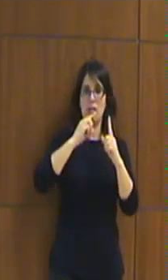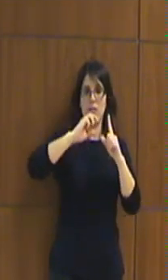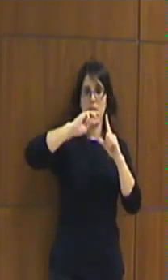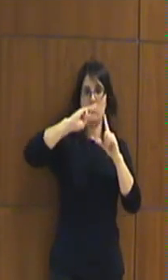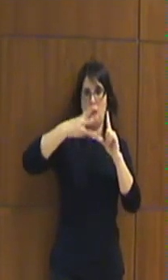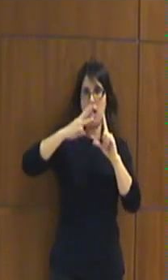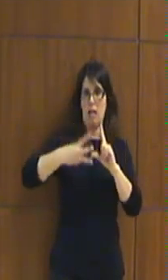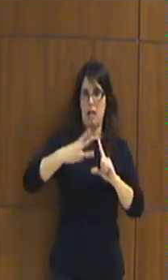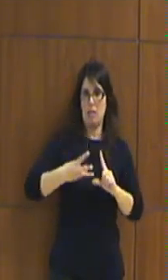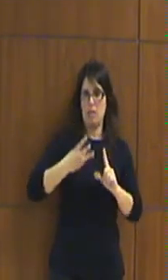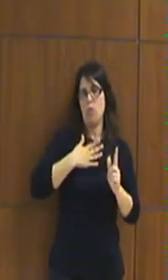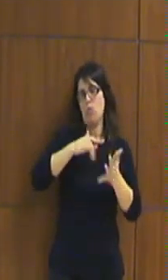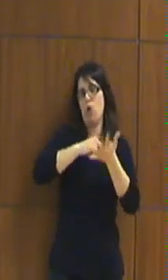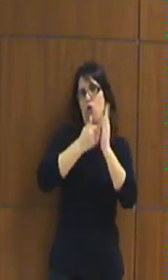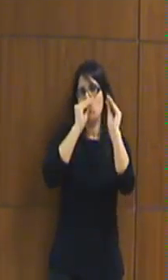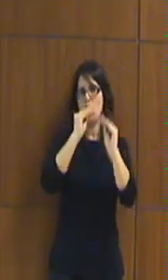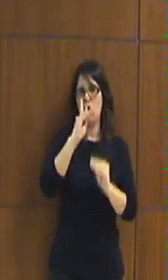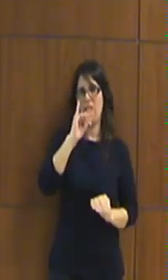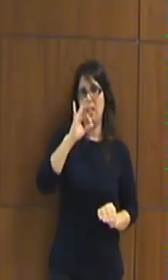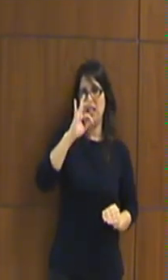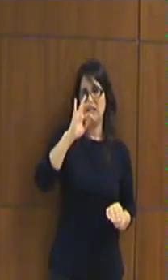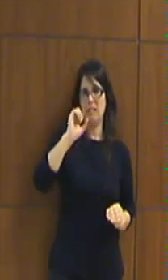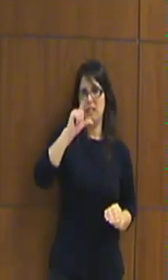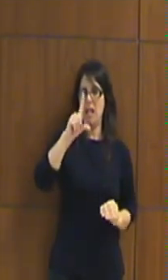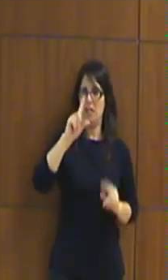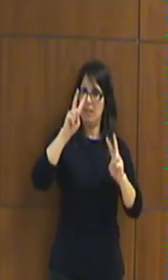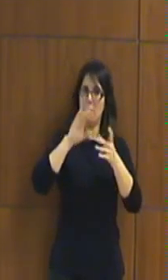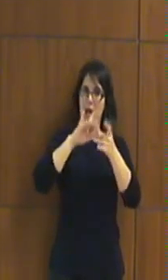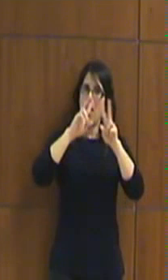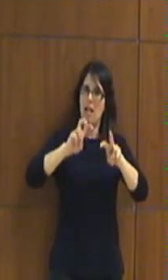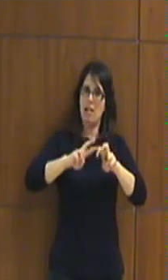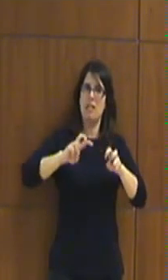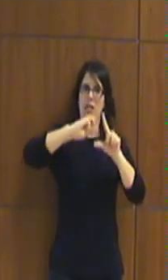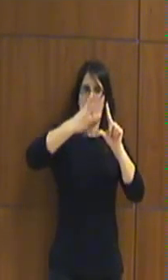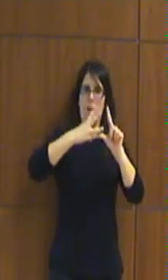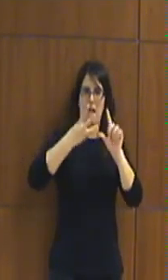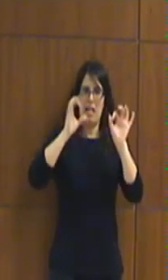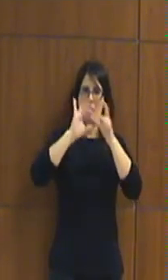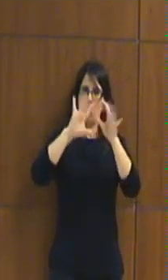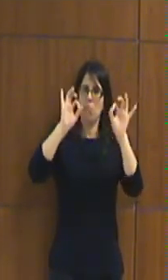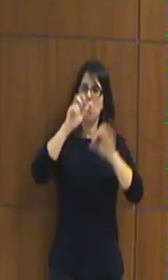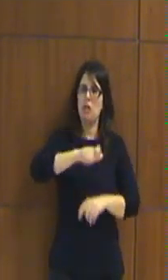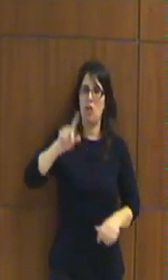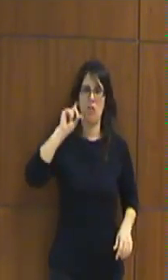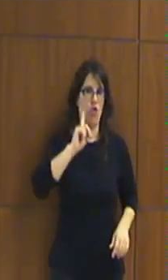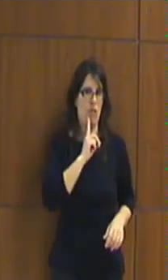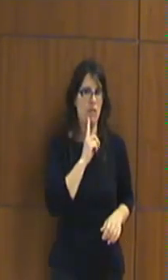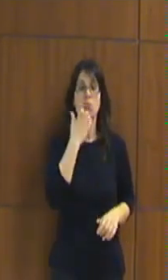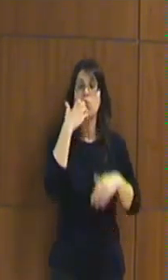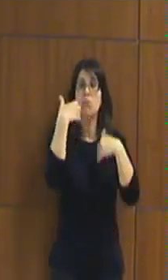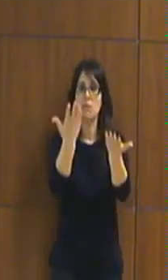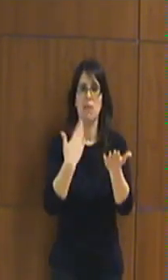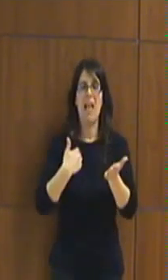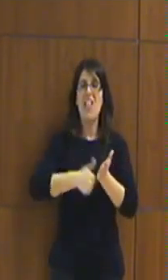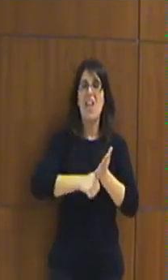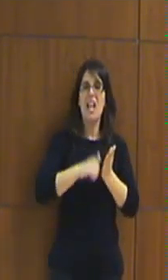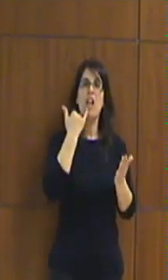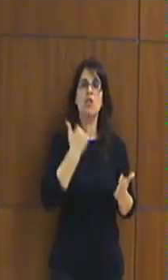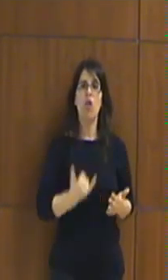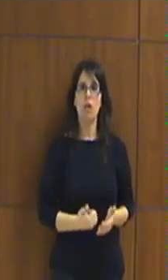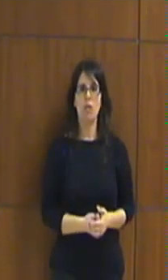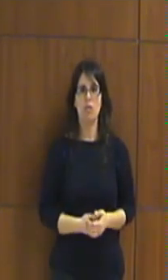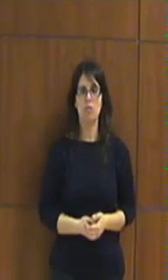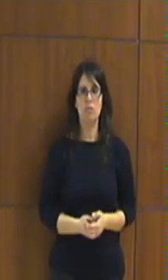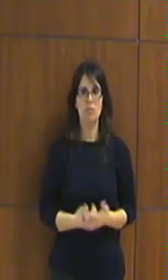Distel, de algunas páginas y su accesibilidad fundamentalmente para personas sordas, y salían las conclusiones de, por ejemplo, el DNI electrónico, pues no hay manera,